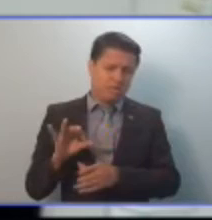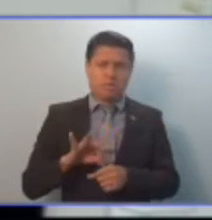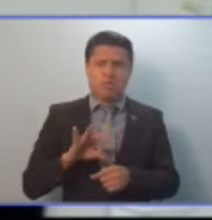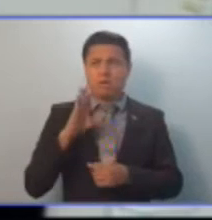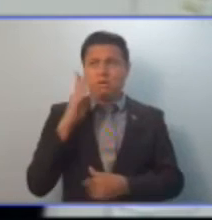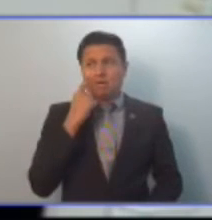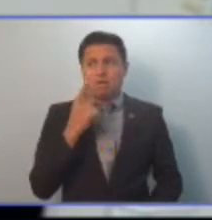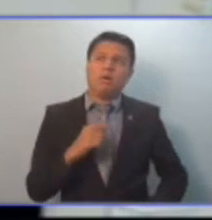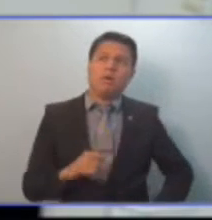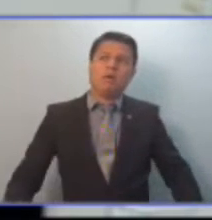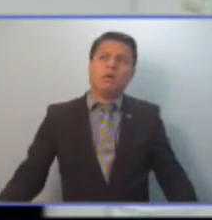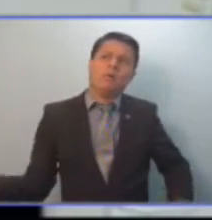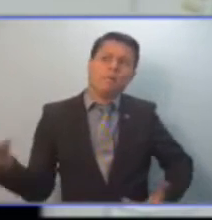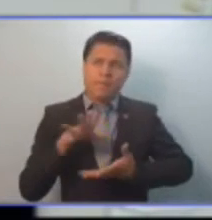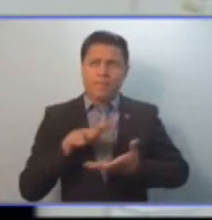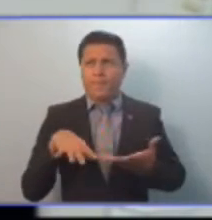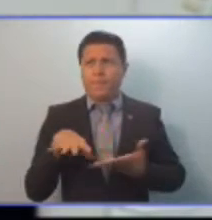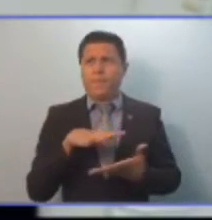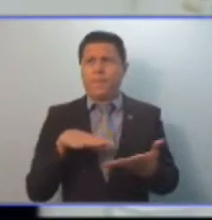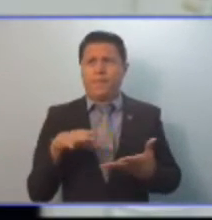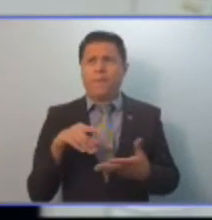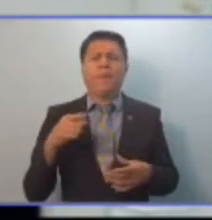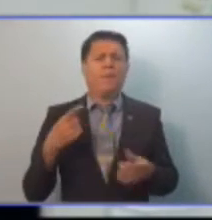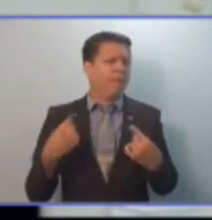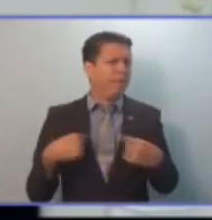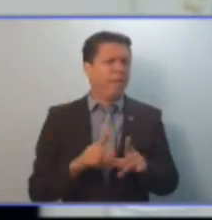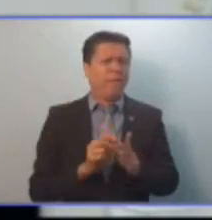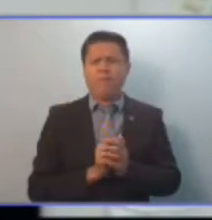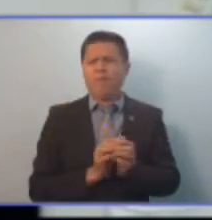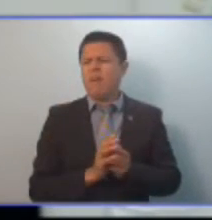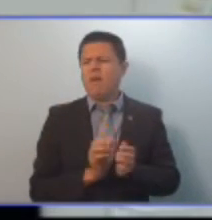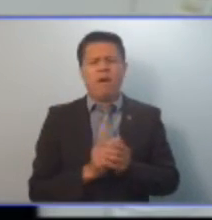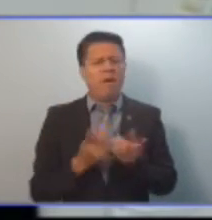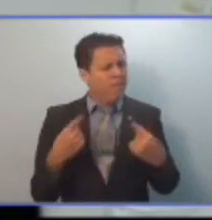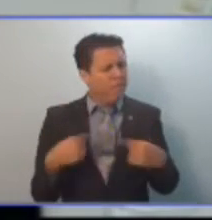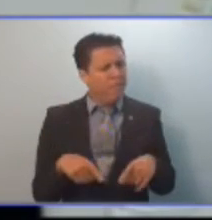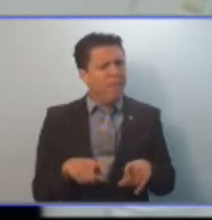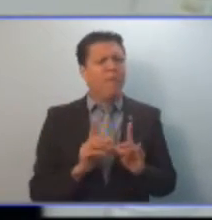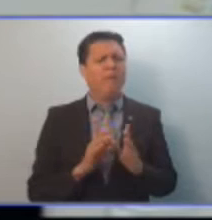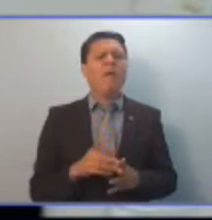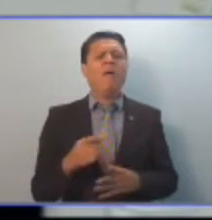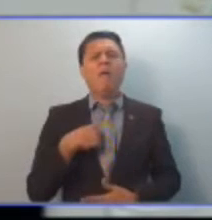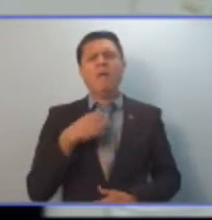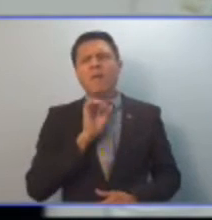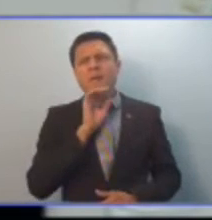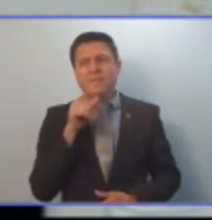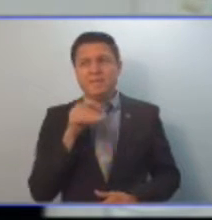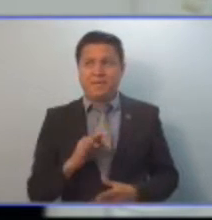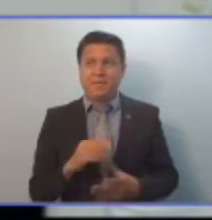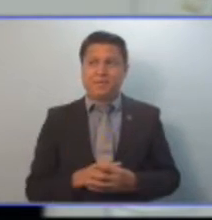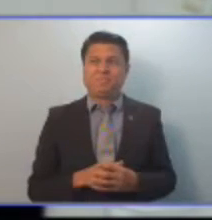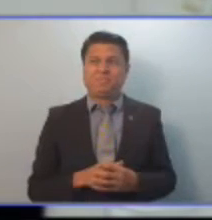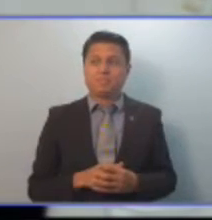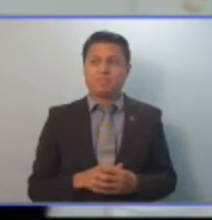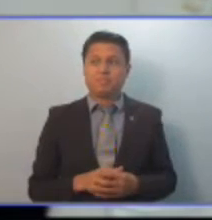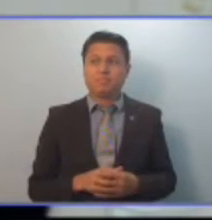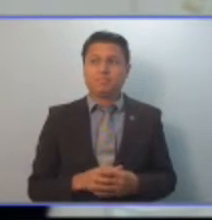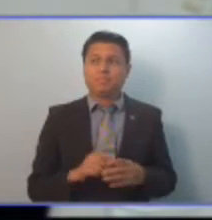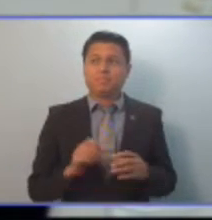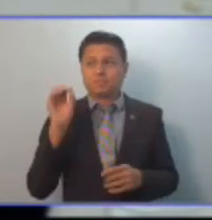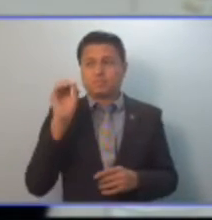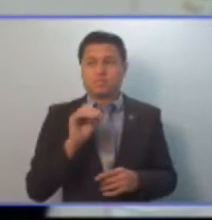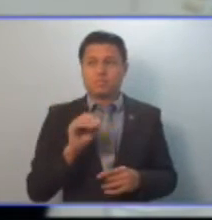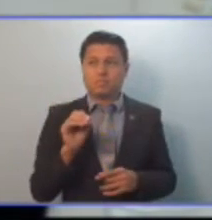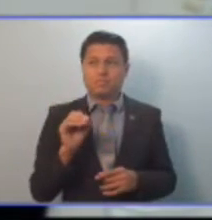visto trastornado, todavía sigue siendo un problema. Así que yo me quedaría con eso, es decir, que se ponderó